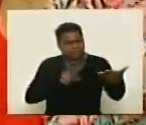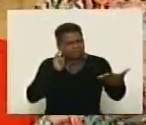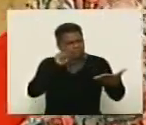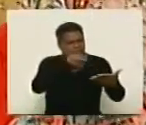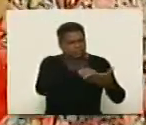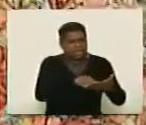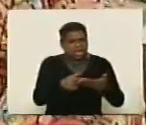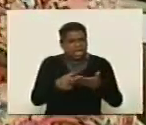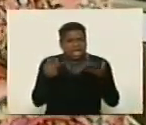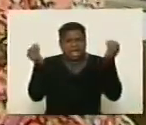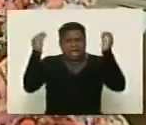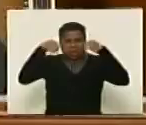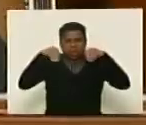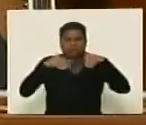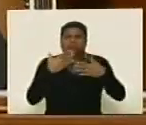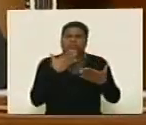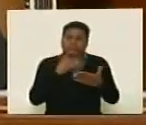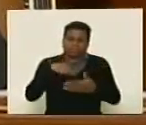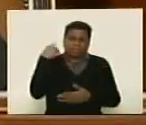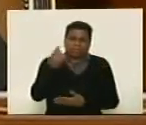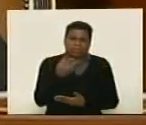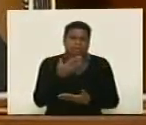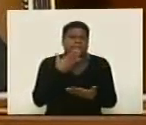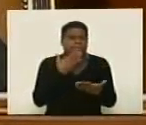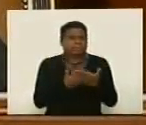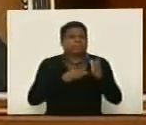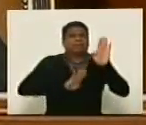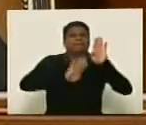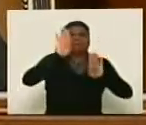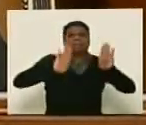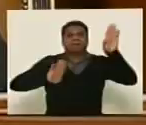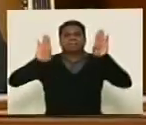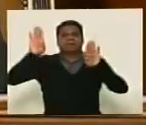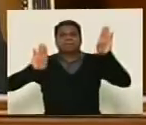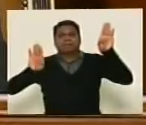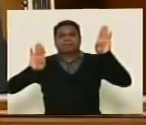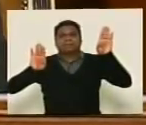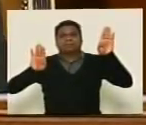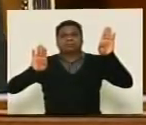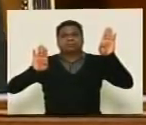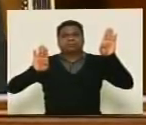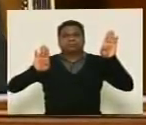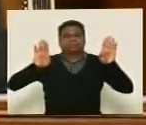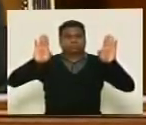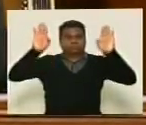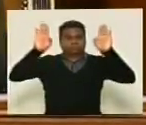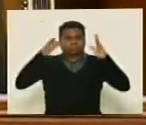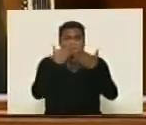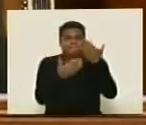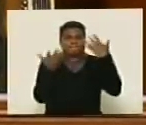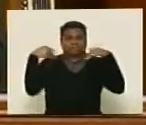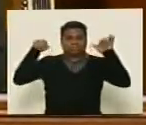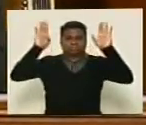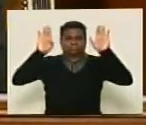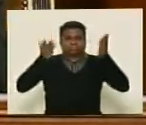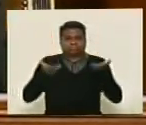después le voy a pedir a los constituyentes que lo aprobemos con la contundencia debida y con las dos manos alzadas.